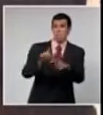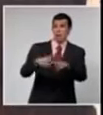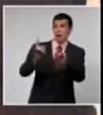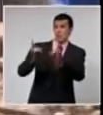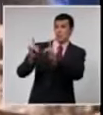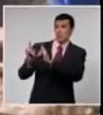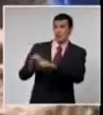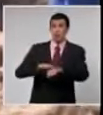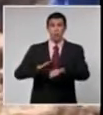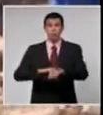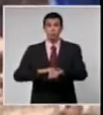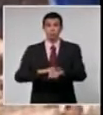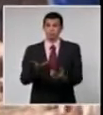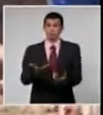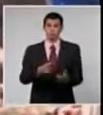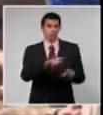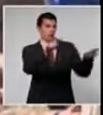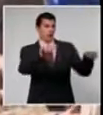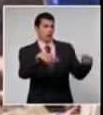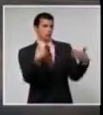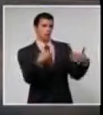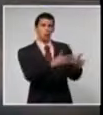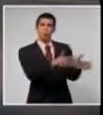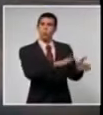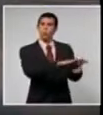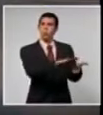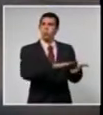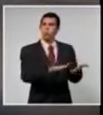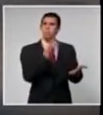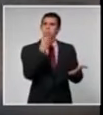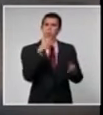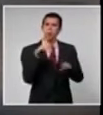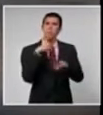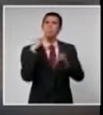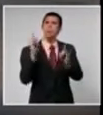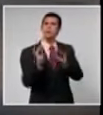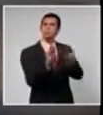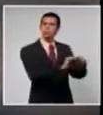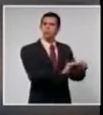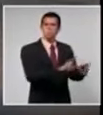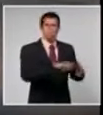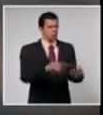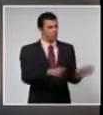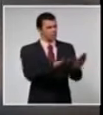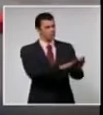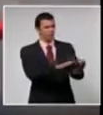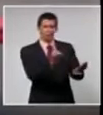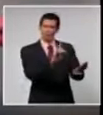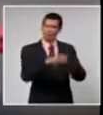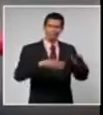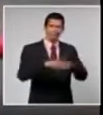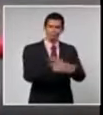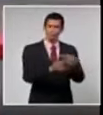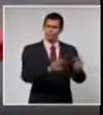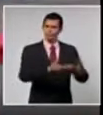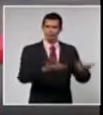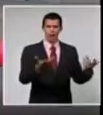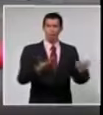en la acción en caso de que los espacios públicos se saturen ante el aumento de fallecidos por la